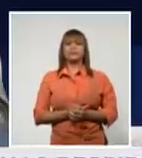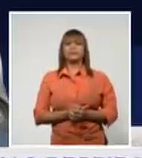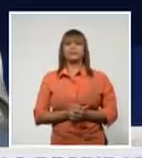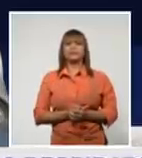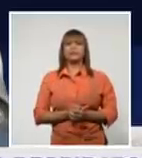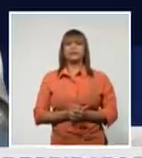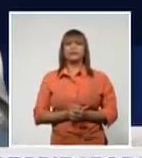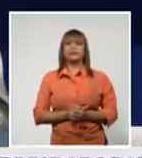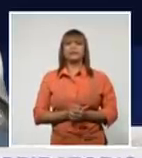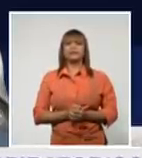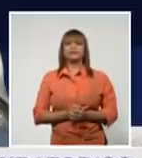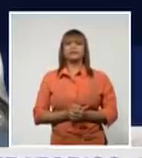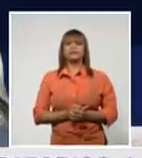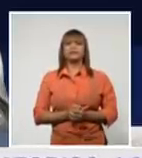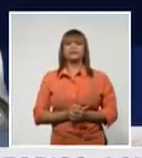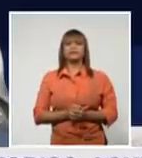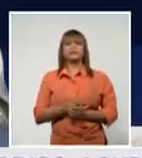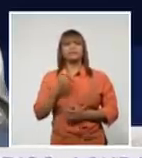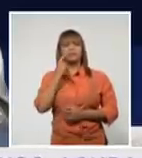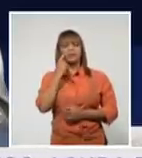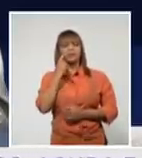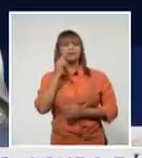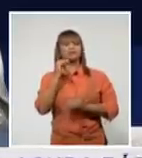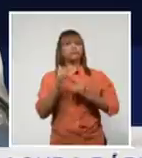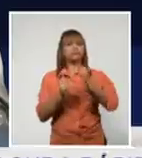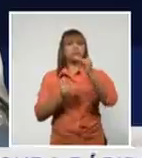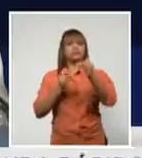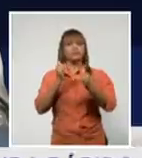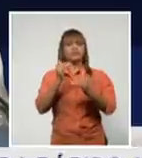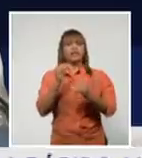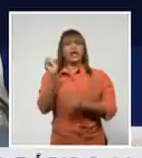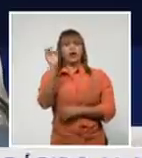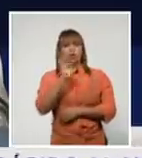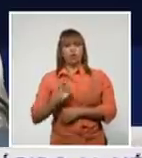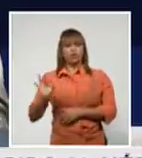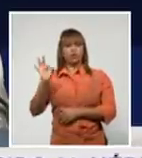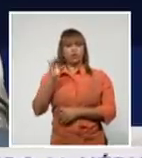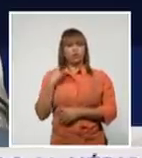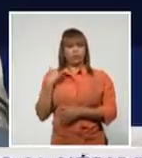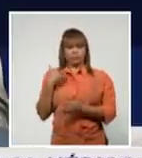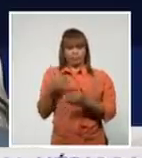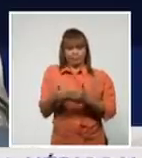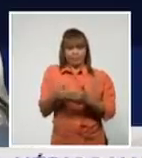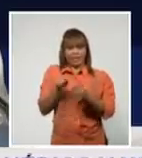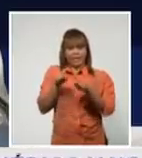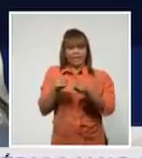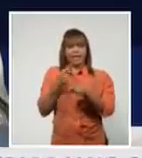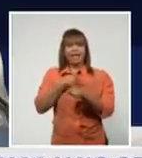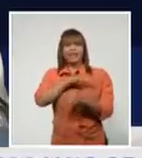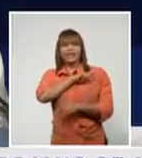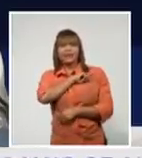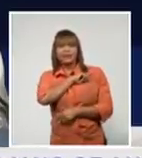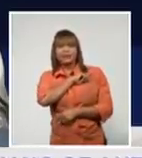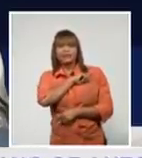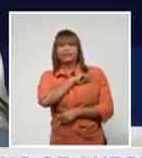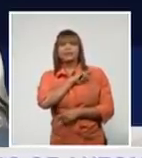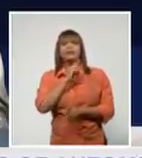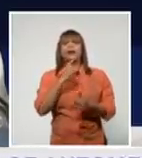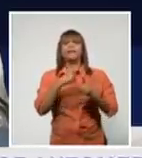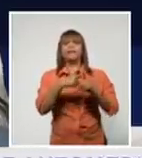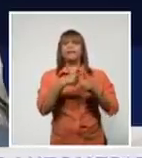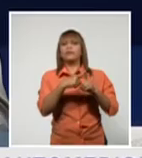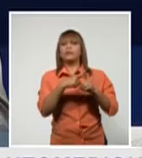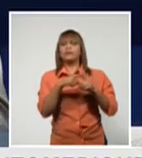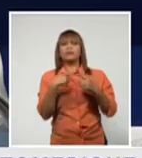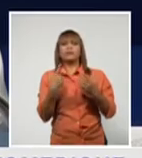la evolución. En octubre, ya hasta el día de ayer, se han diagnosticado